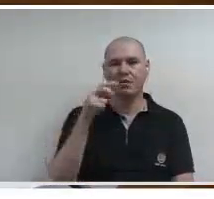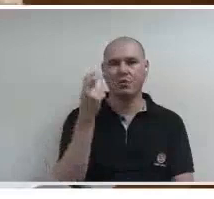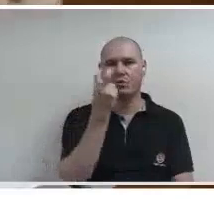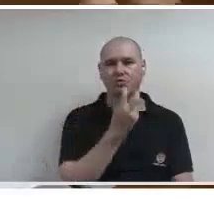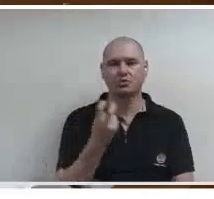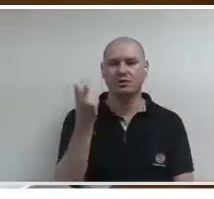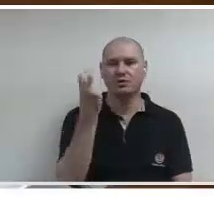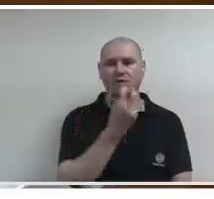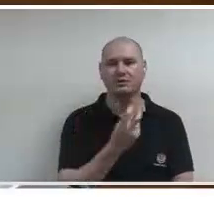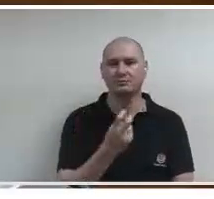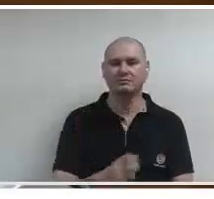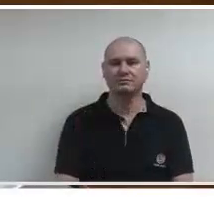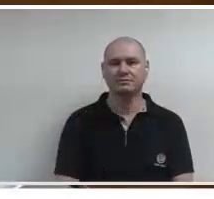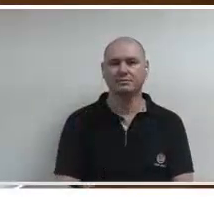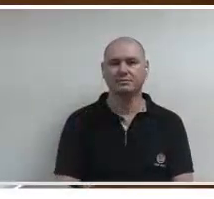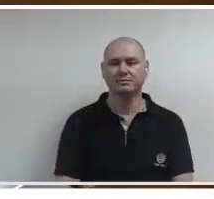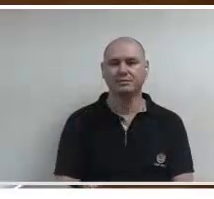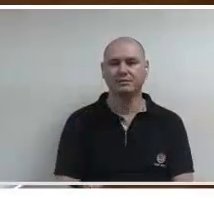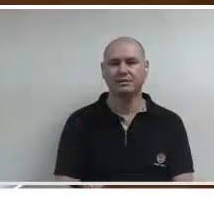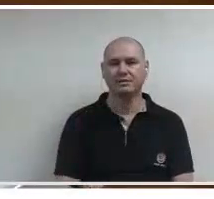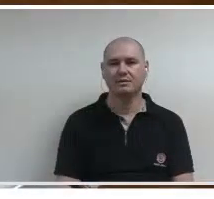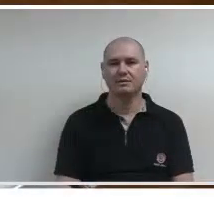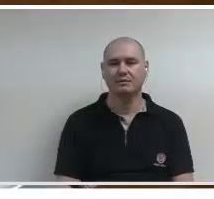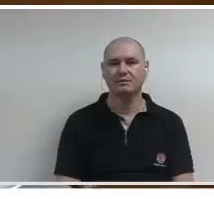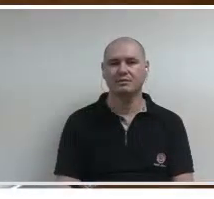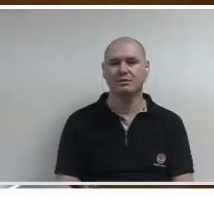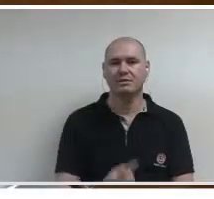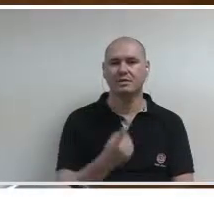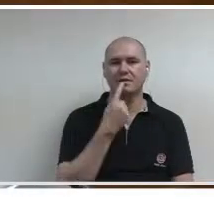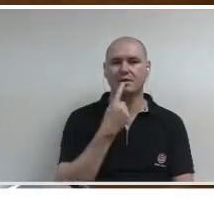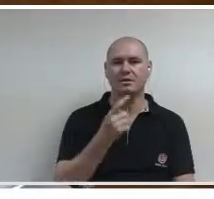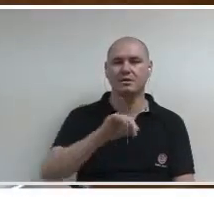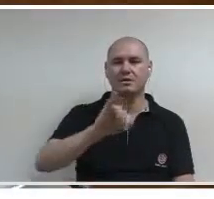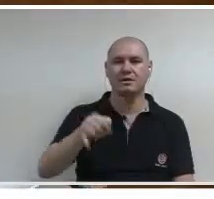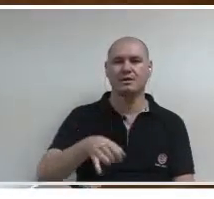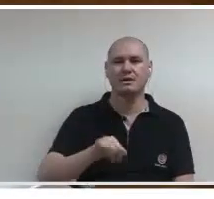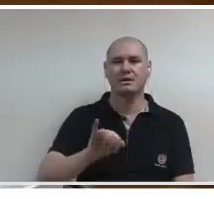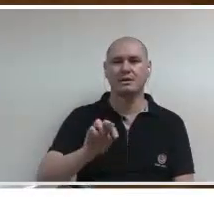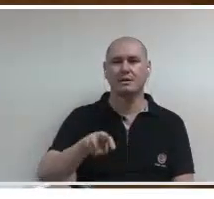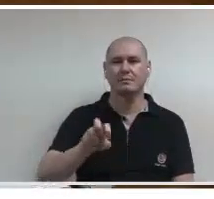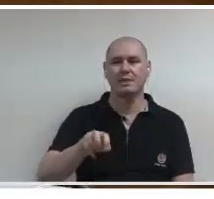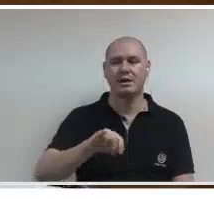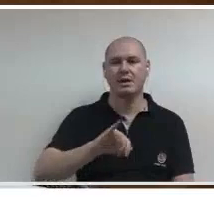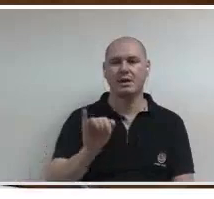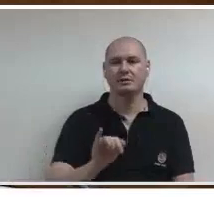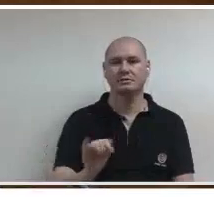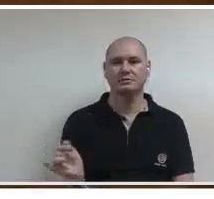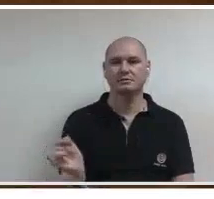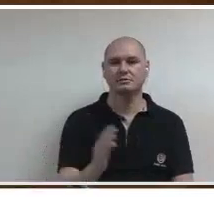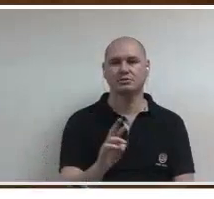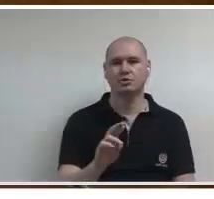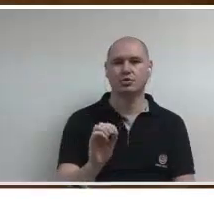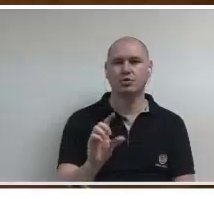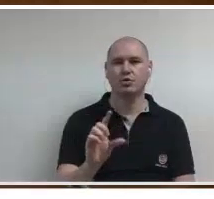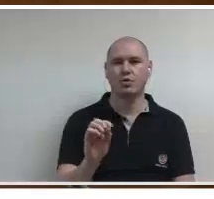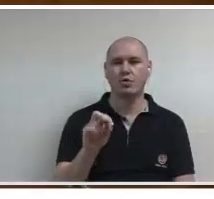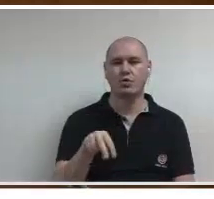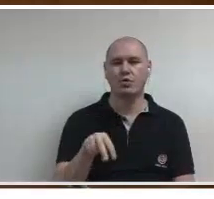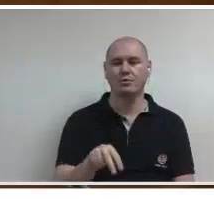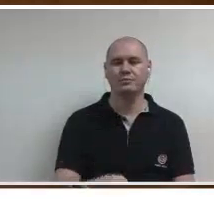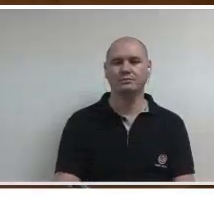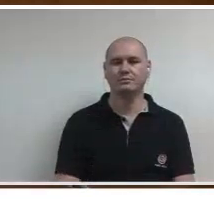esa llamo un allá mi juicio oral fuera llamo poca vez a guaiso pues puedo a ver tipo de planes este